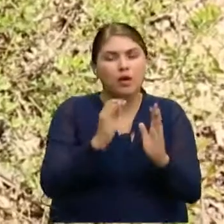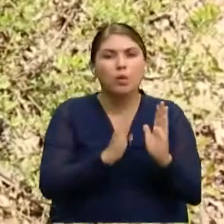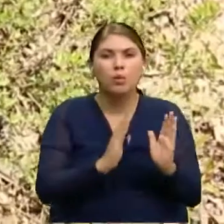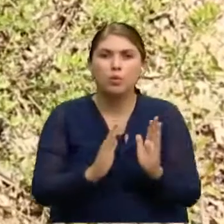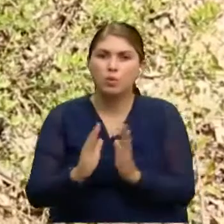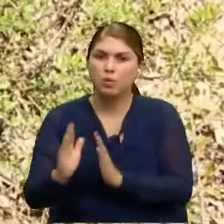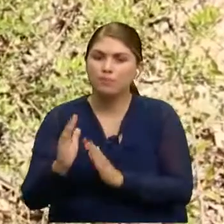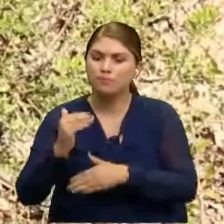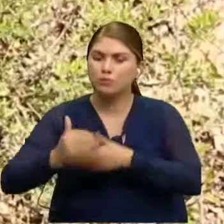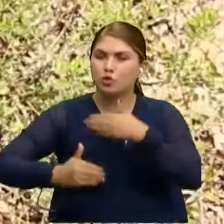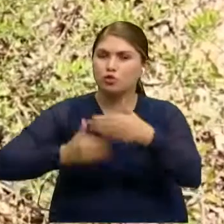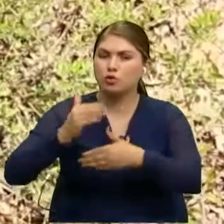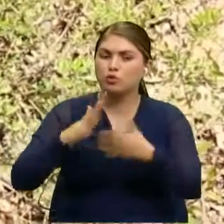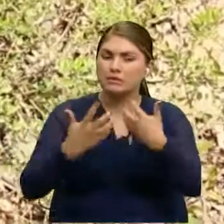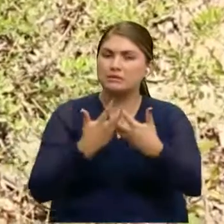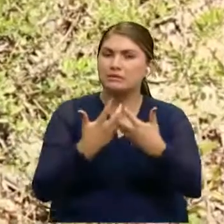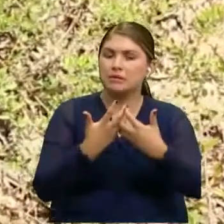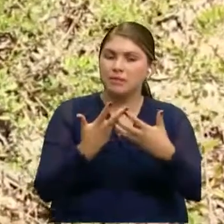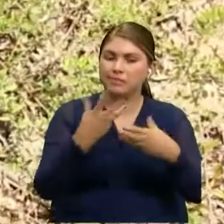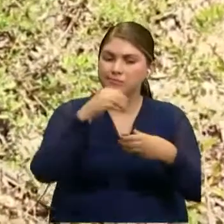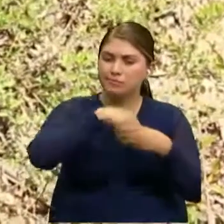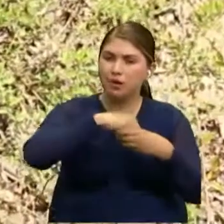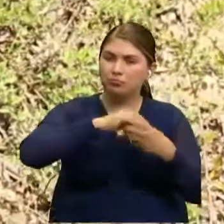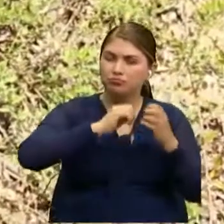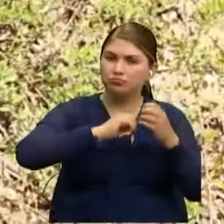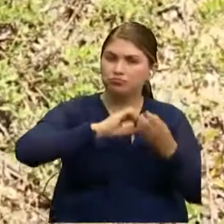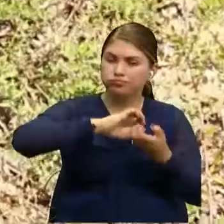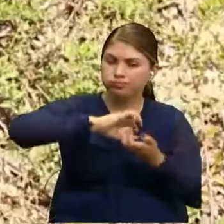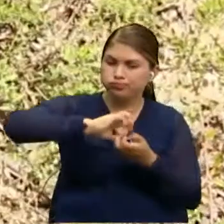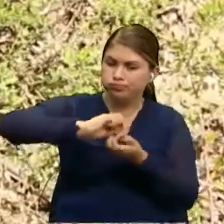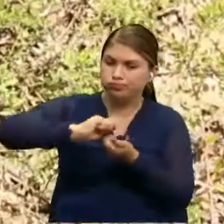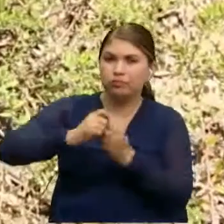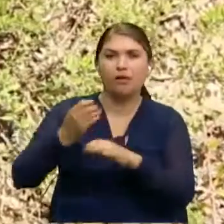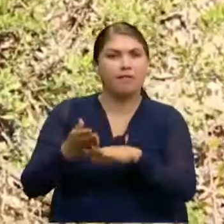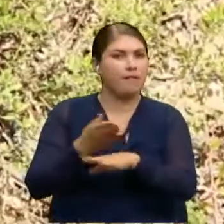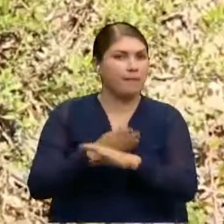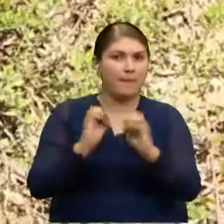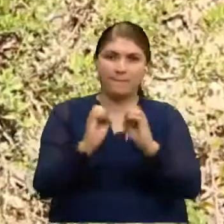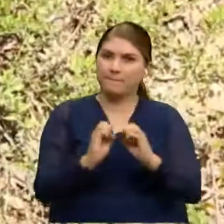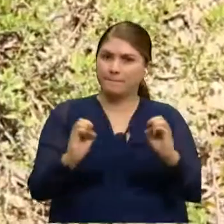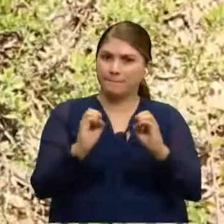tratamiento o sin ningún sistema de preliminar a la fuente hídrica.